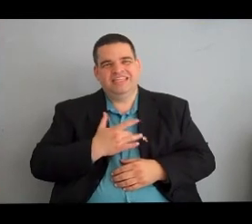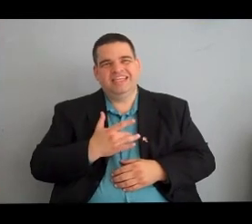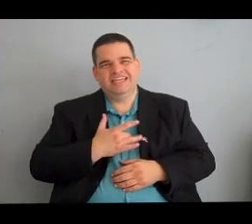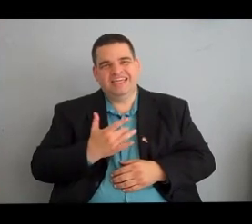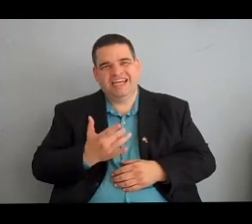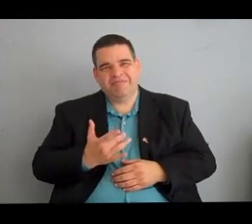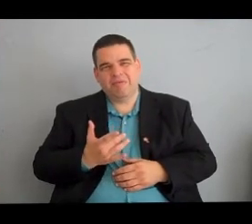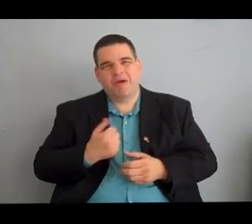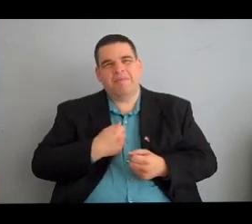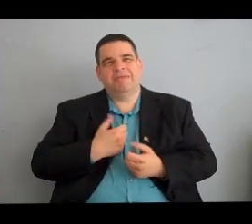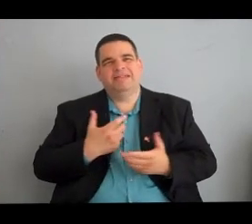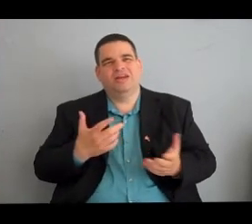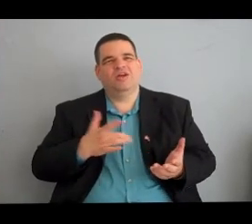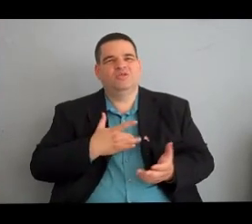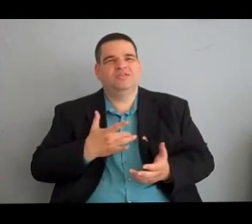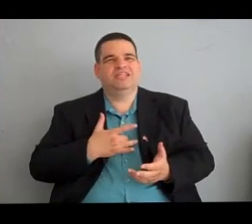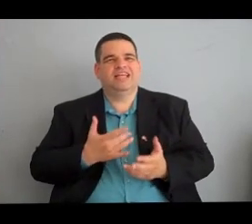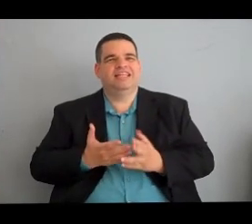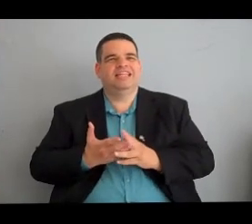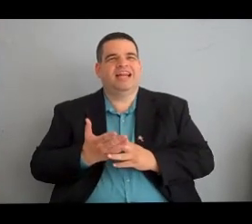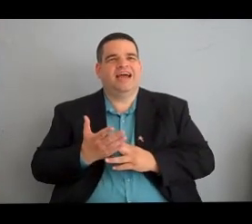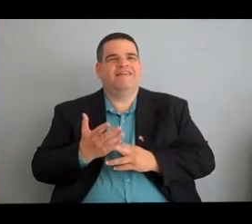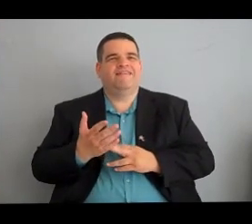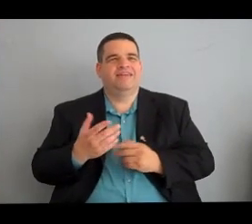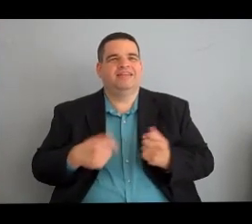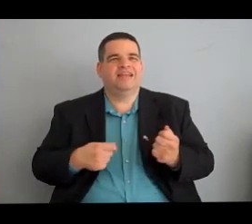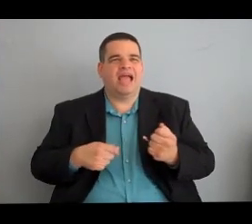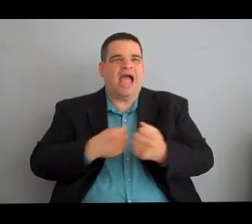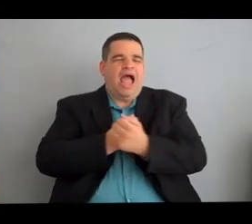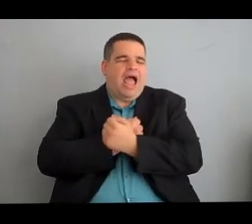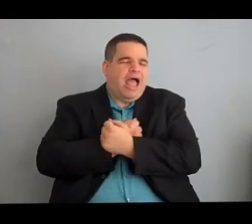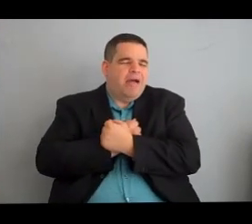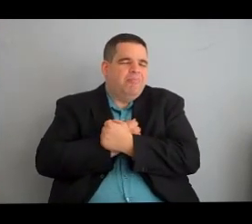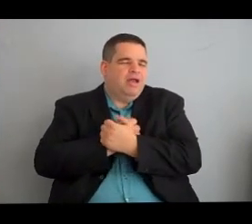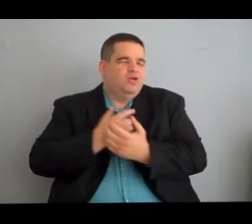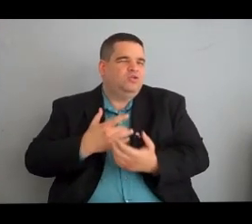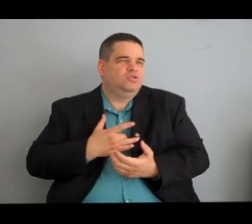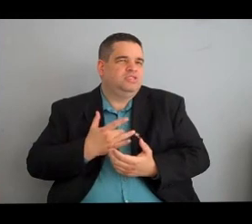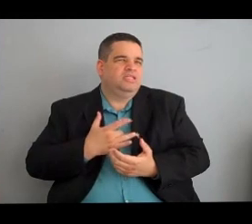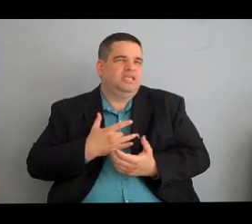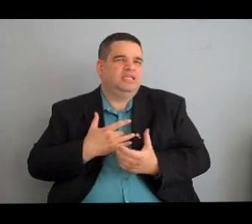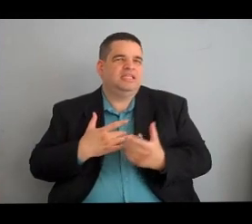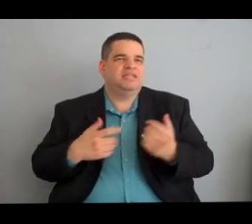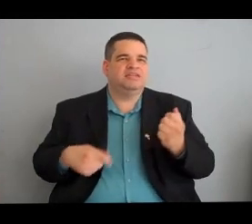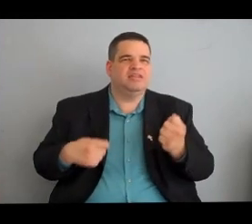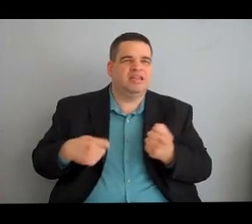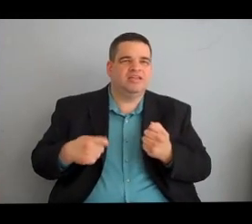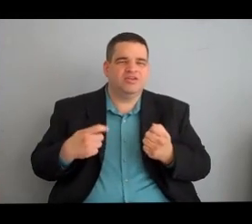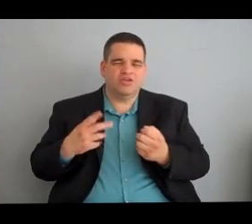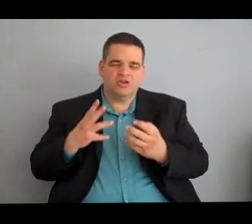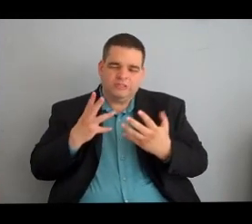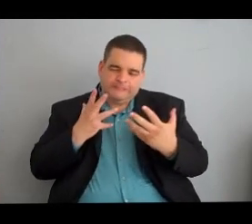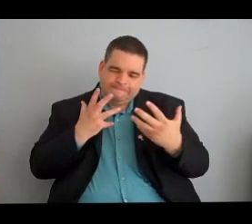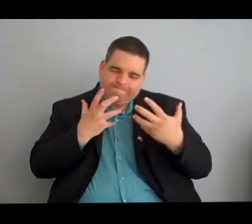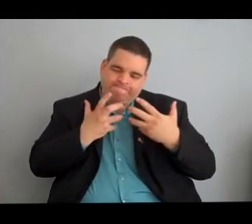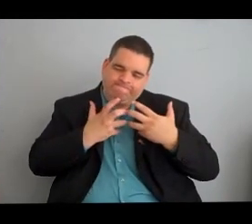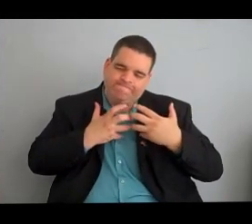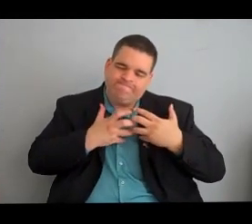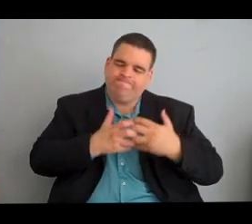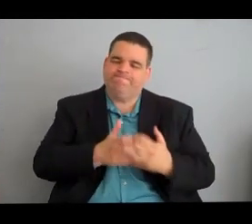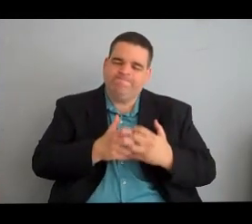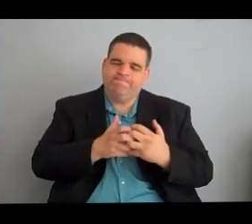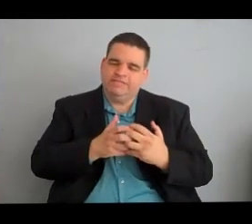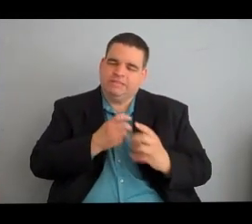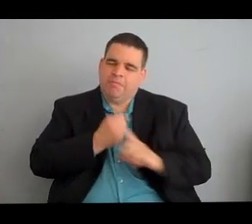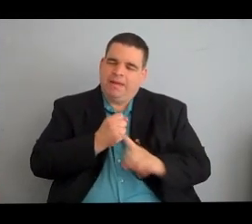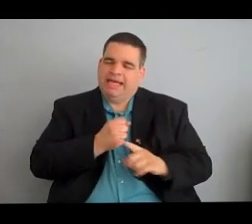del instrumento. Ámalo, siéntelo, tócalo, compenetra lo que llegue al alma, para que tú veas cómo la música